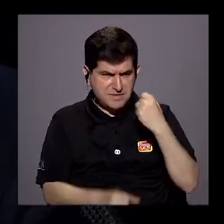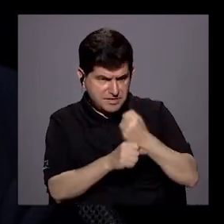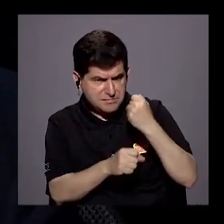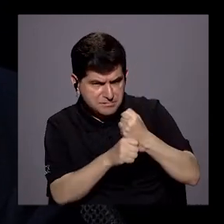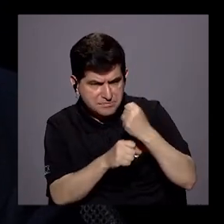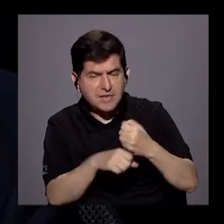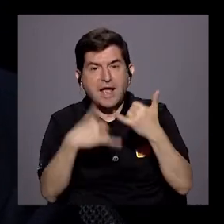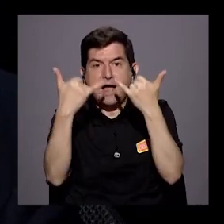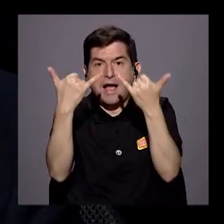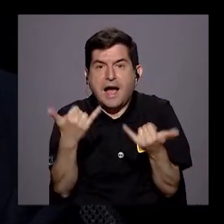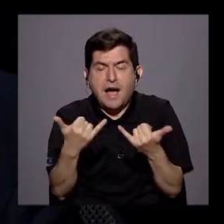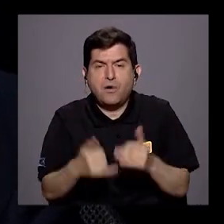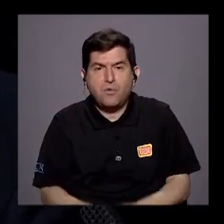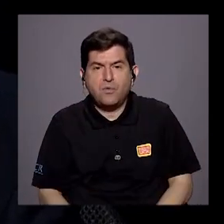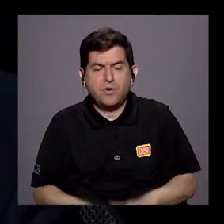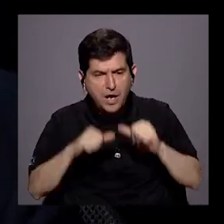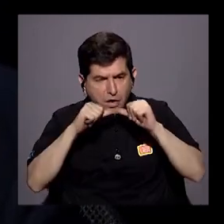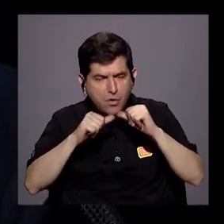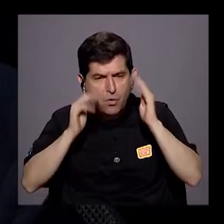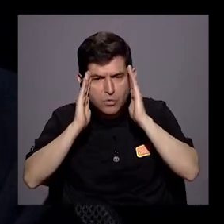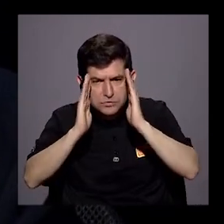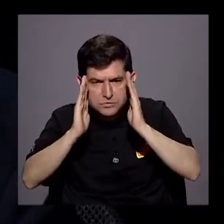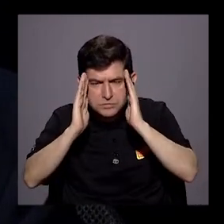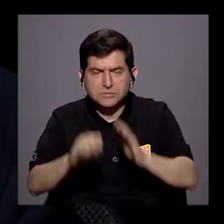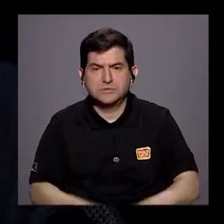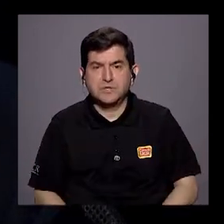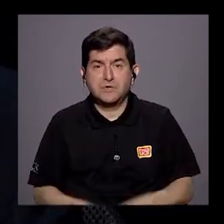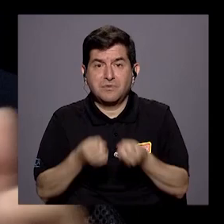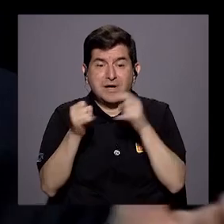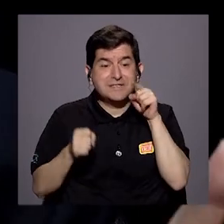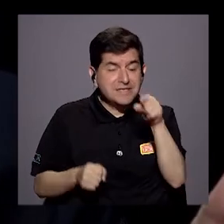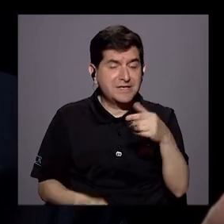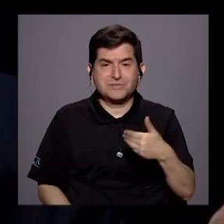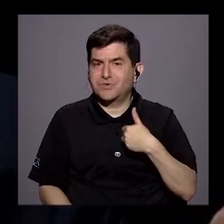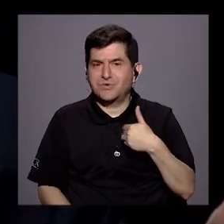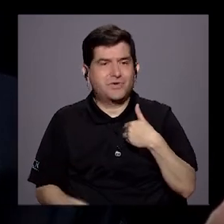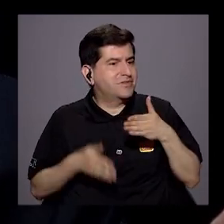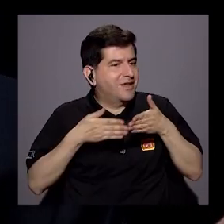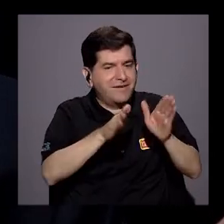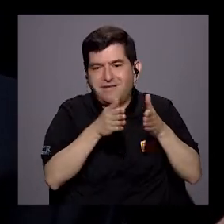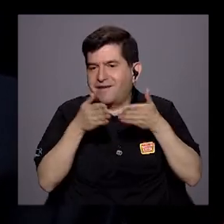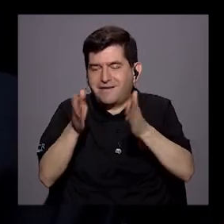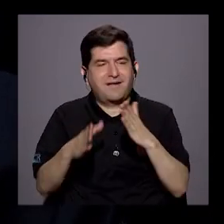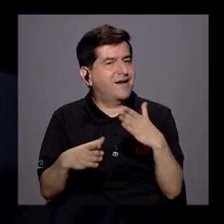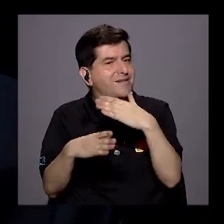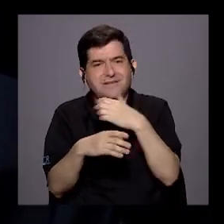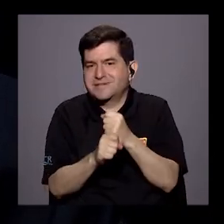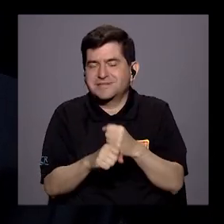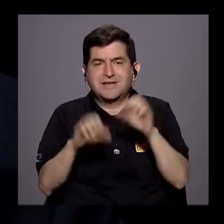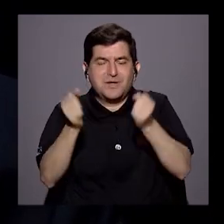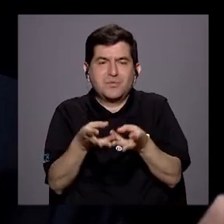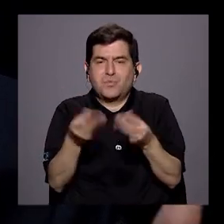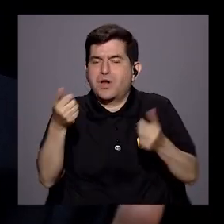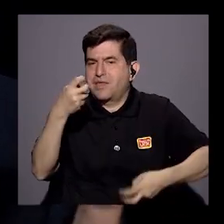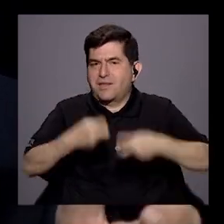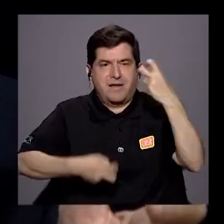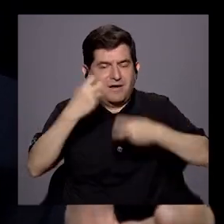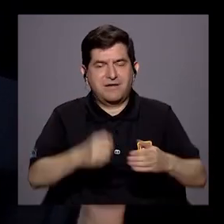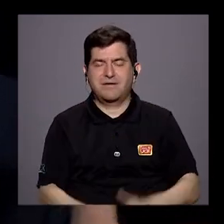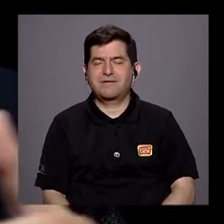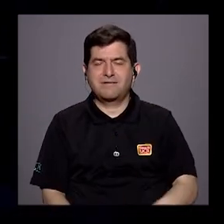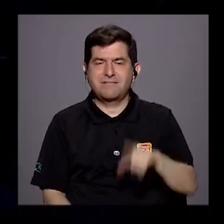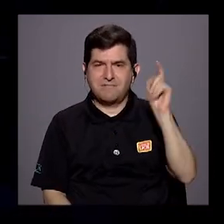este ahora dándole todo el seguimiento porque sin eso no hay cantidad de carreteras que se puedan hacer que resuelvan el problema se necesita